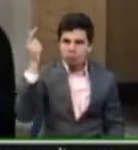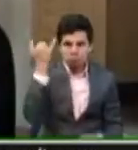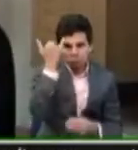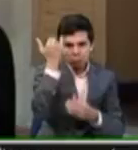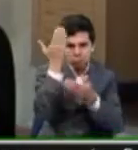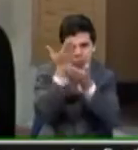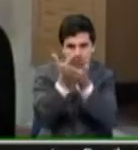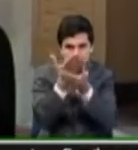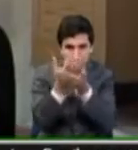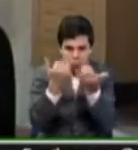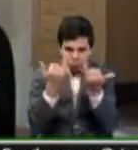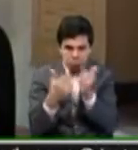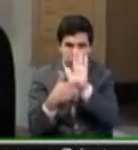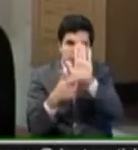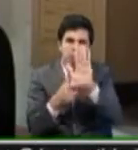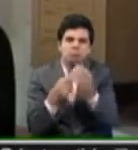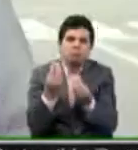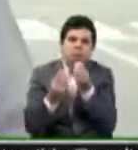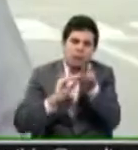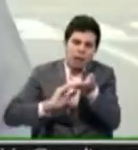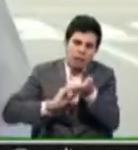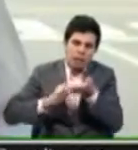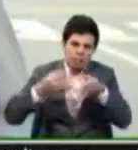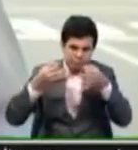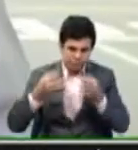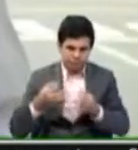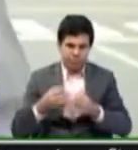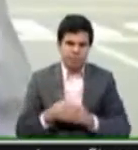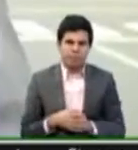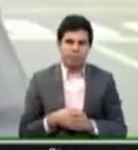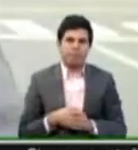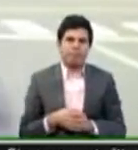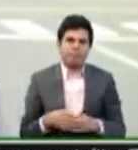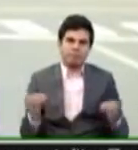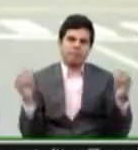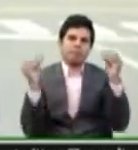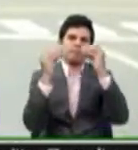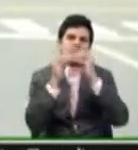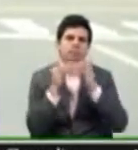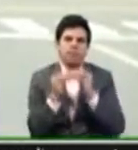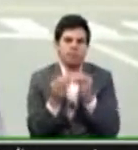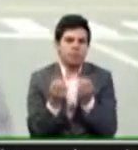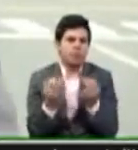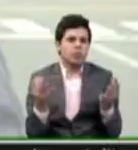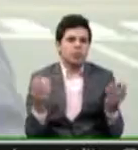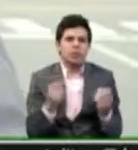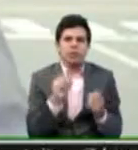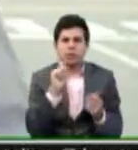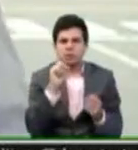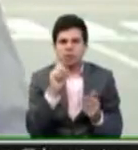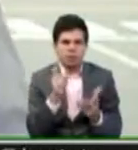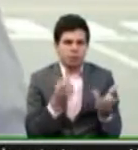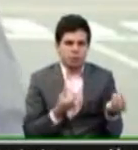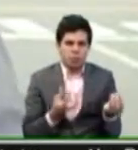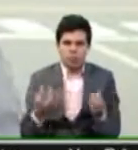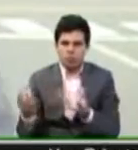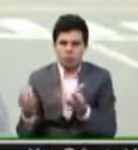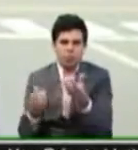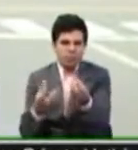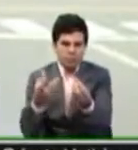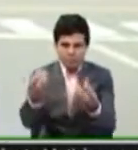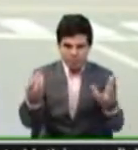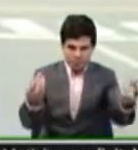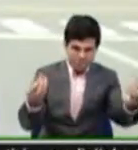para hacer el día de hoy, para hacer una solución definitiva. También hay que enumerar los 6 equipos técnicos que se han desplazado al